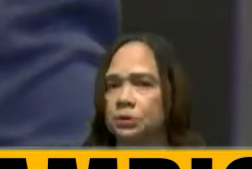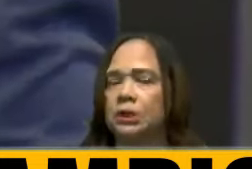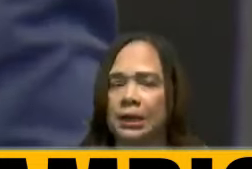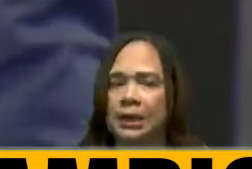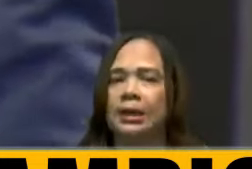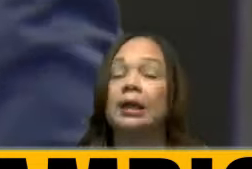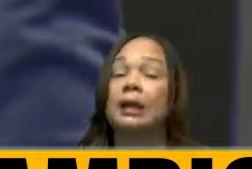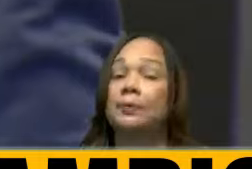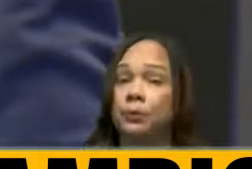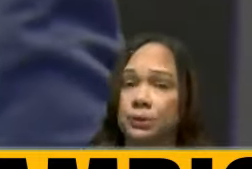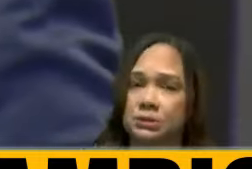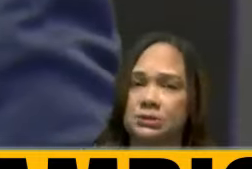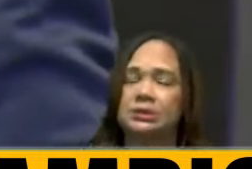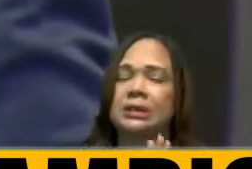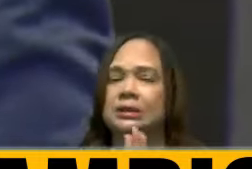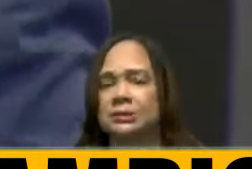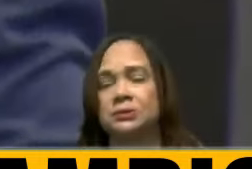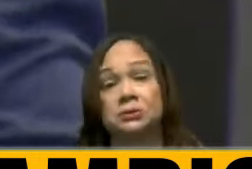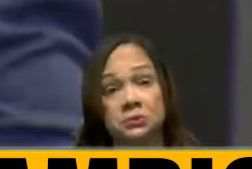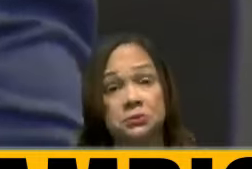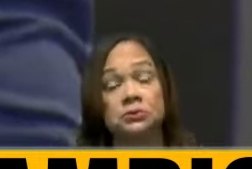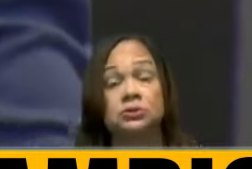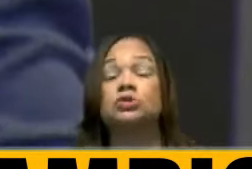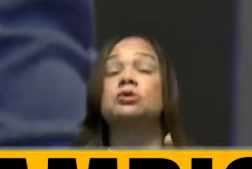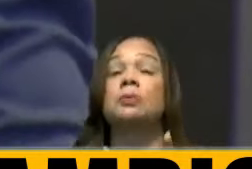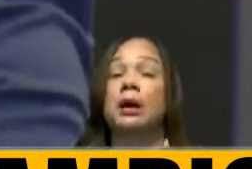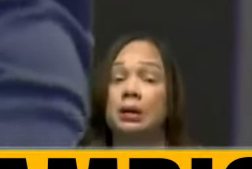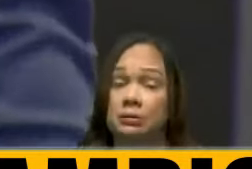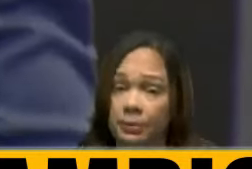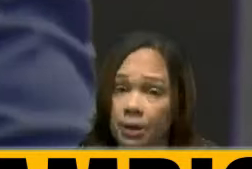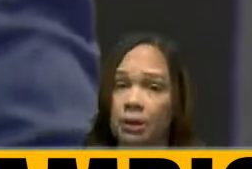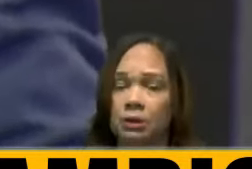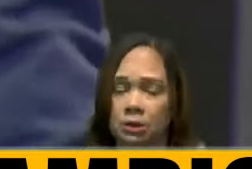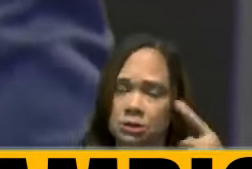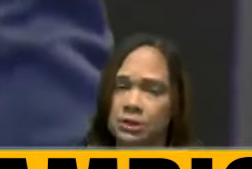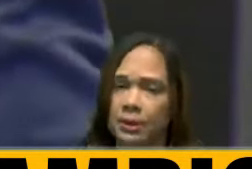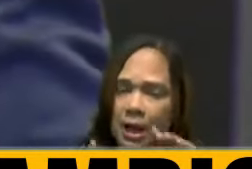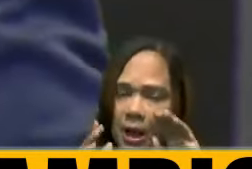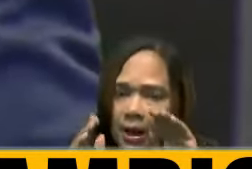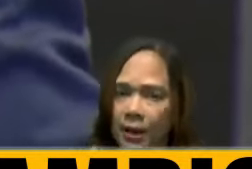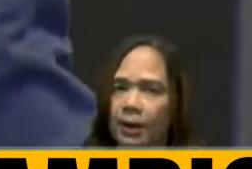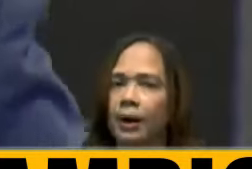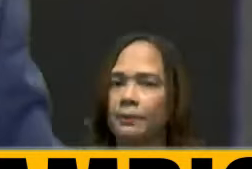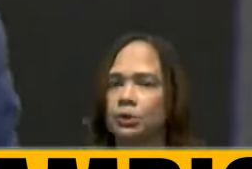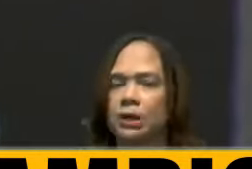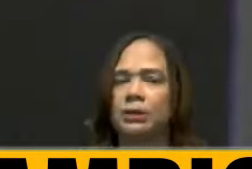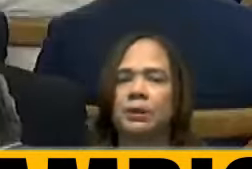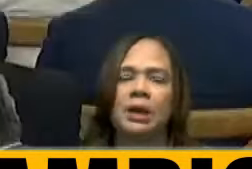la en la publicidad Estatal Si eso será democratizado y se no tomará en cuenta